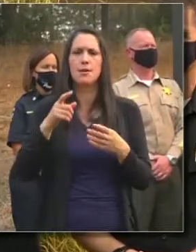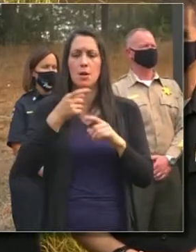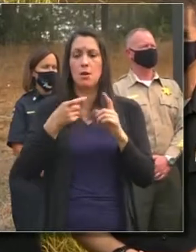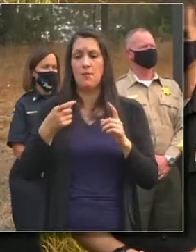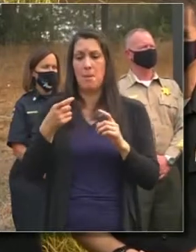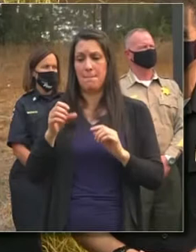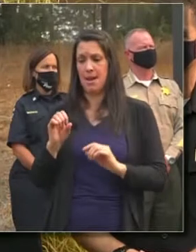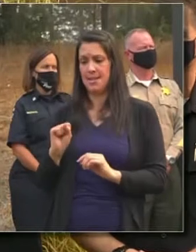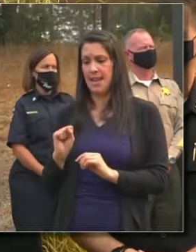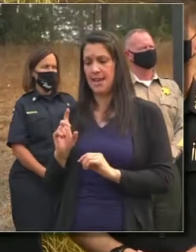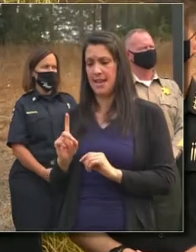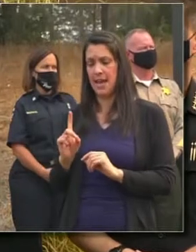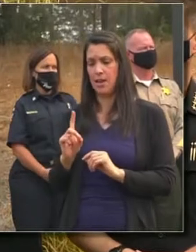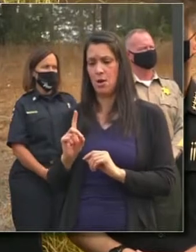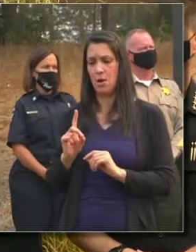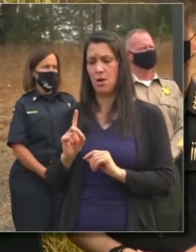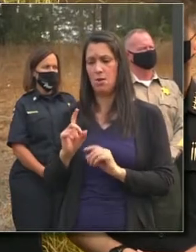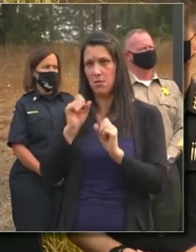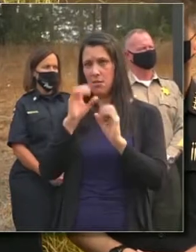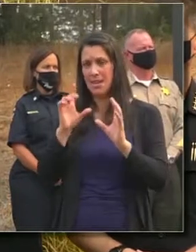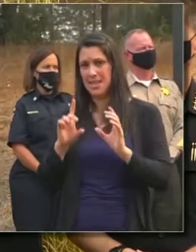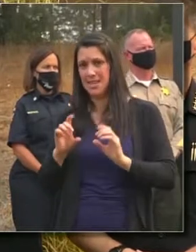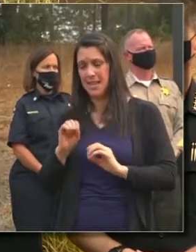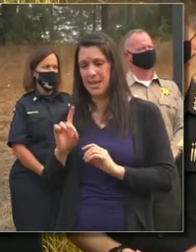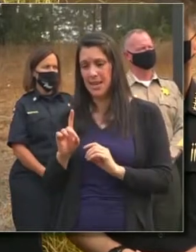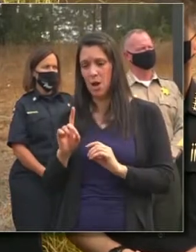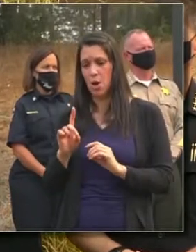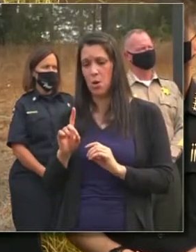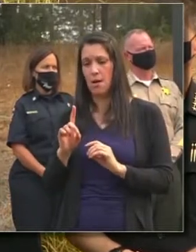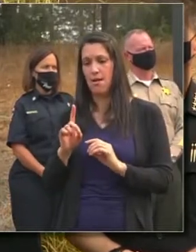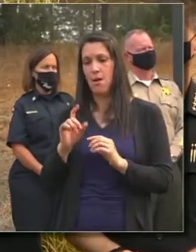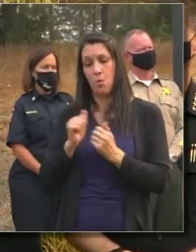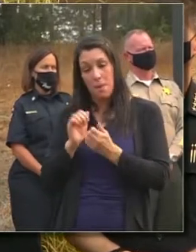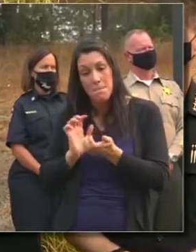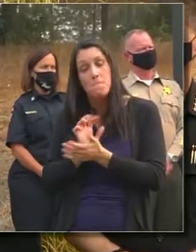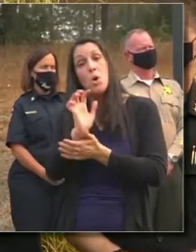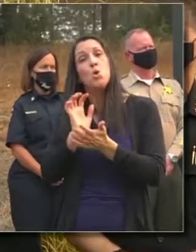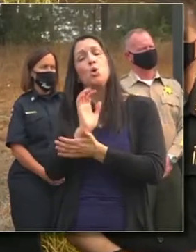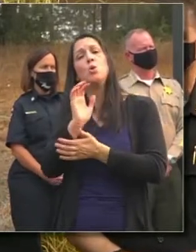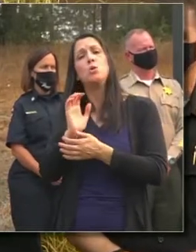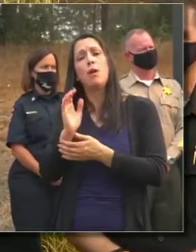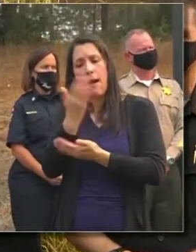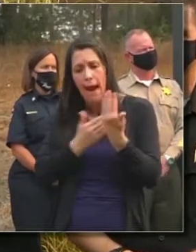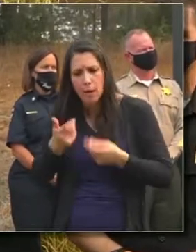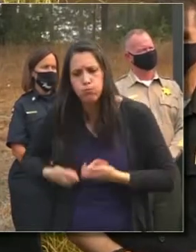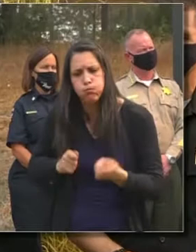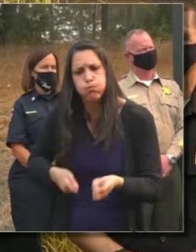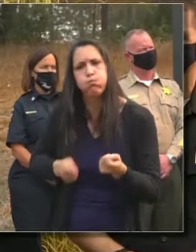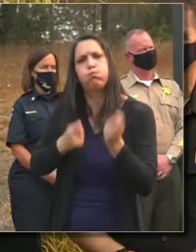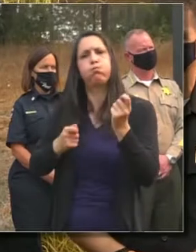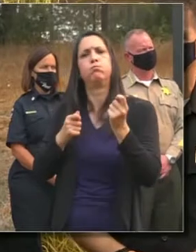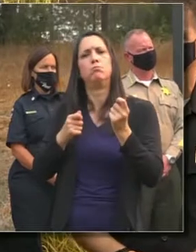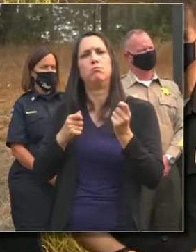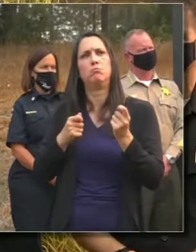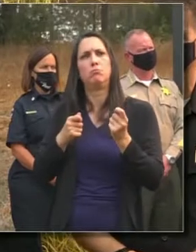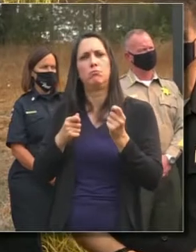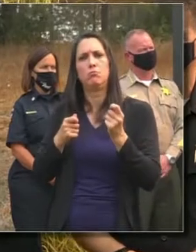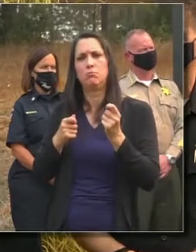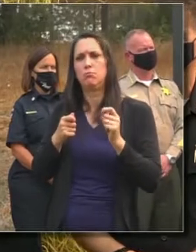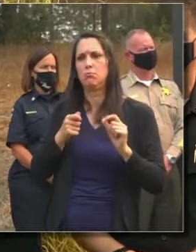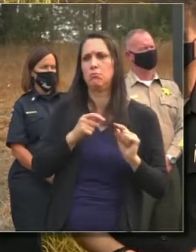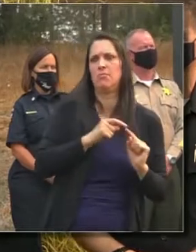desde san diego y cortando como si estuviéramos cortando maleza con las herramientas de los tractores